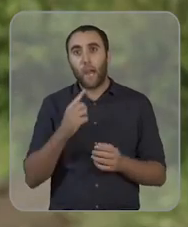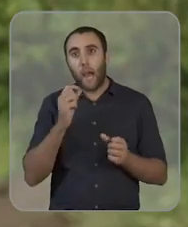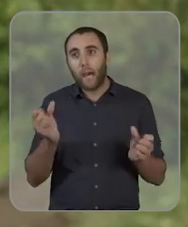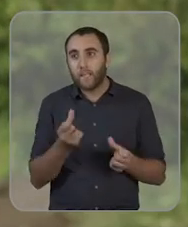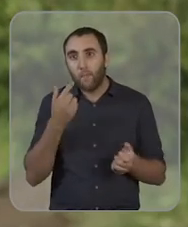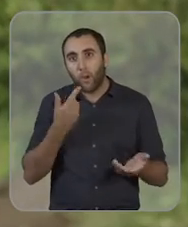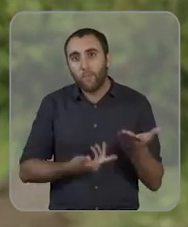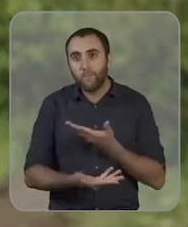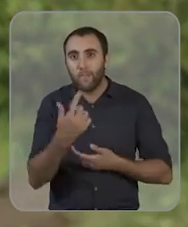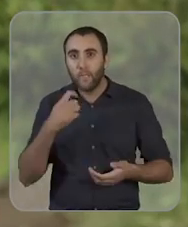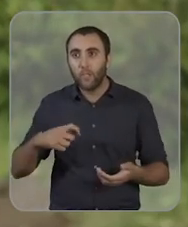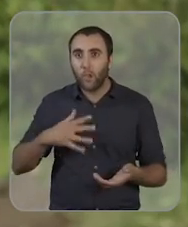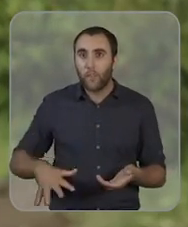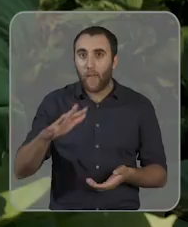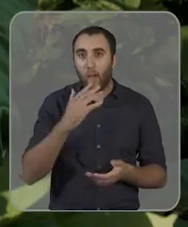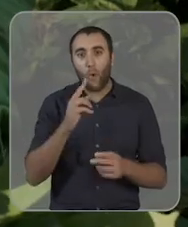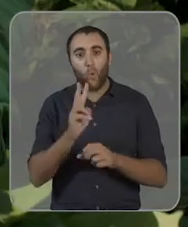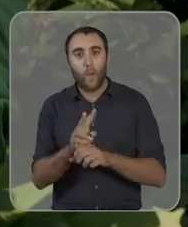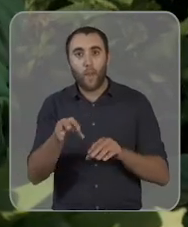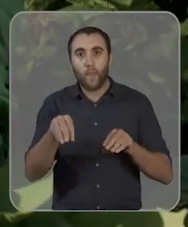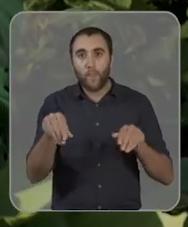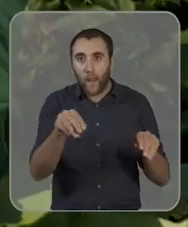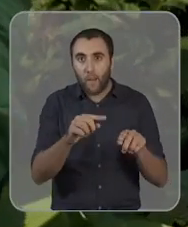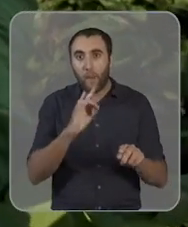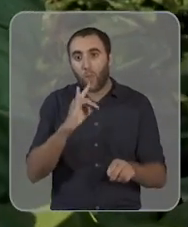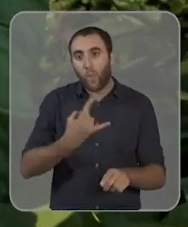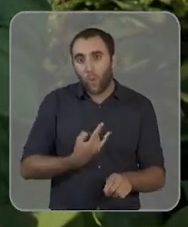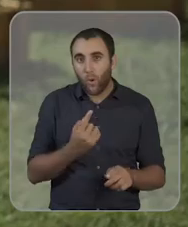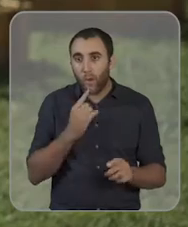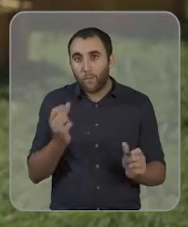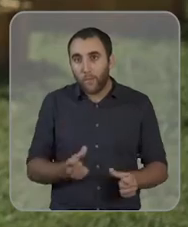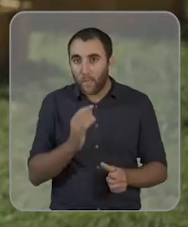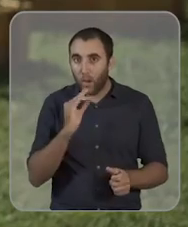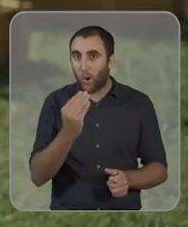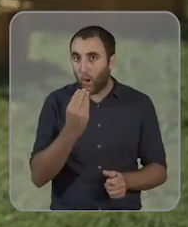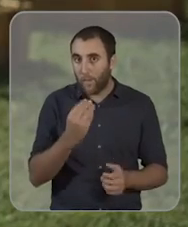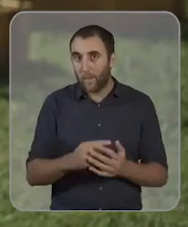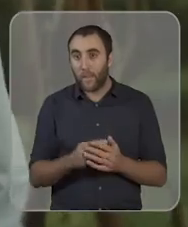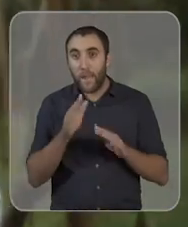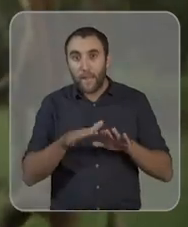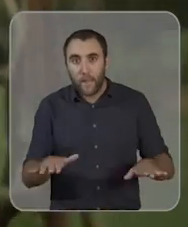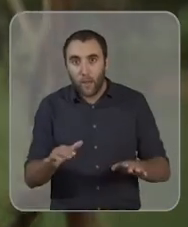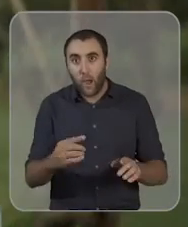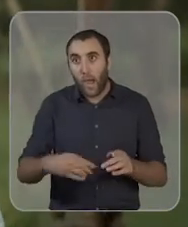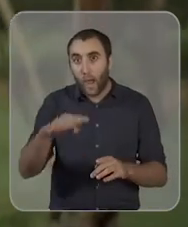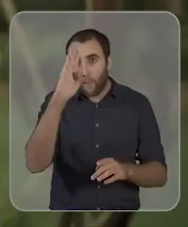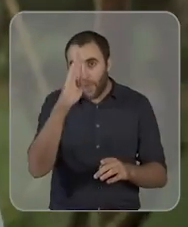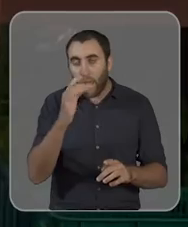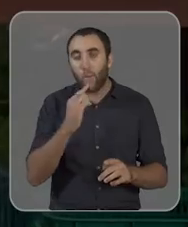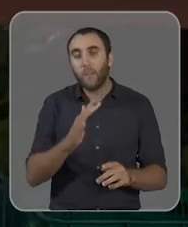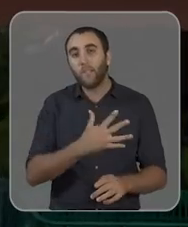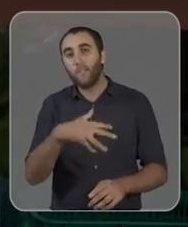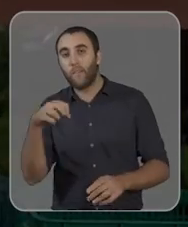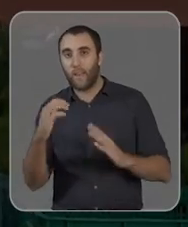Generamos espacios de socialización y cuidado de la tierra para el autoabastecimiento. Los niños van a poder llevar a sus casas lo aprendido en nuestra